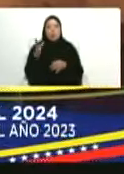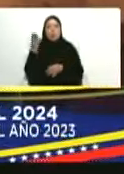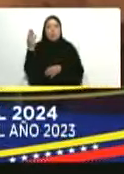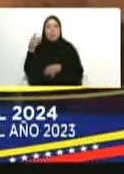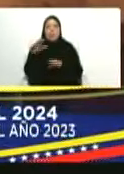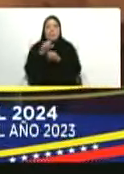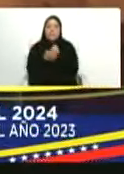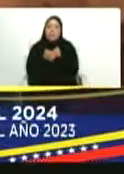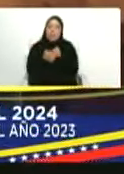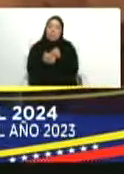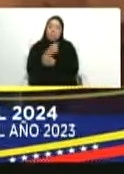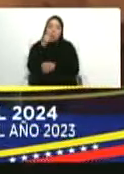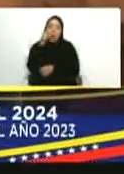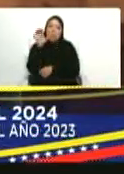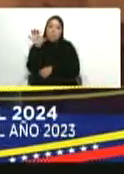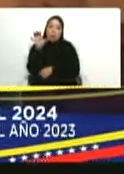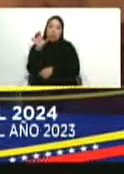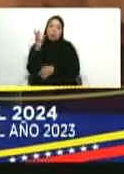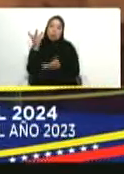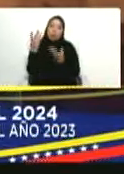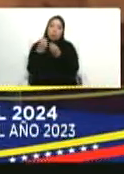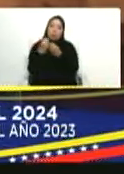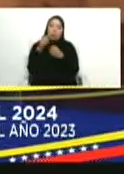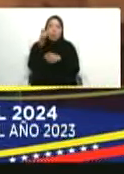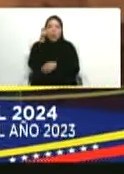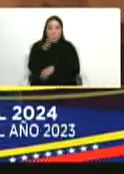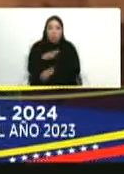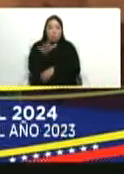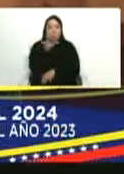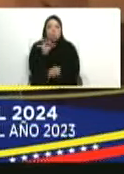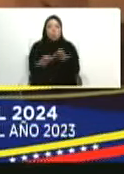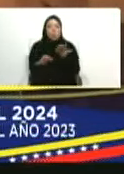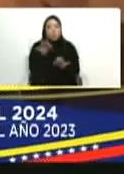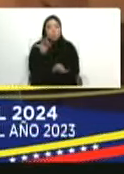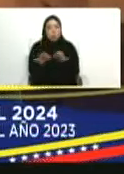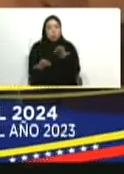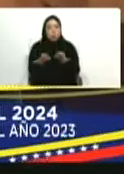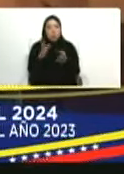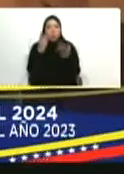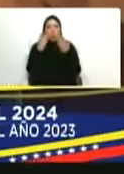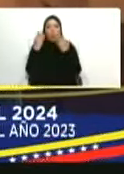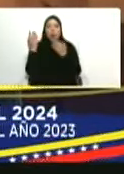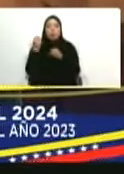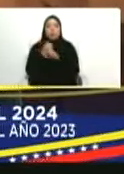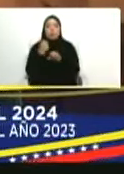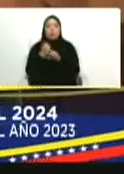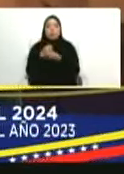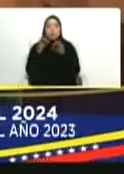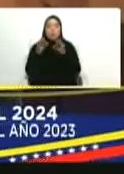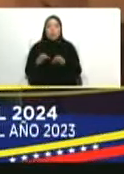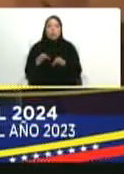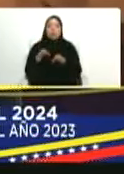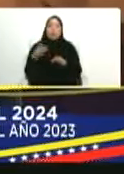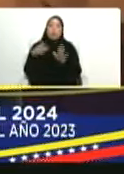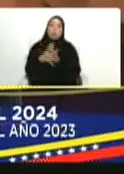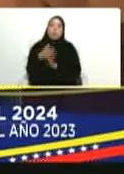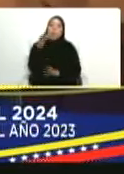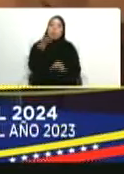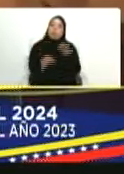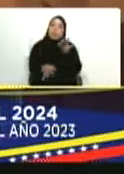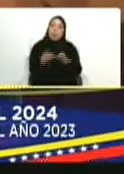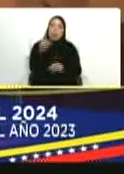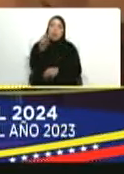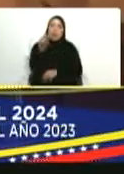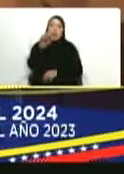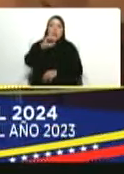patria. Por ello, en compañía del cuerpo de magistradas y magistrados que conformamos el Tribunal Supremo de